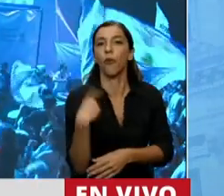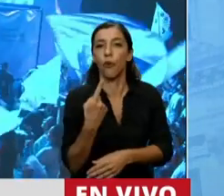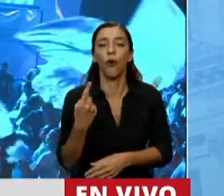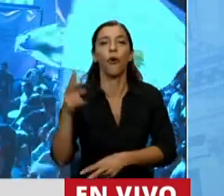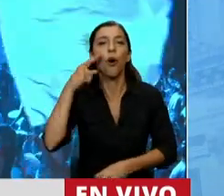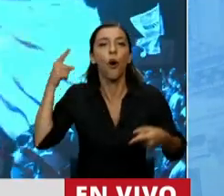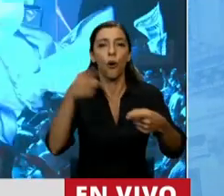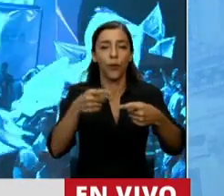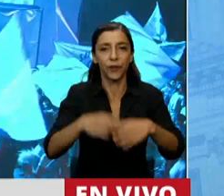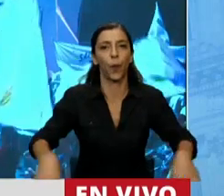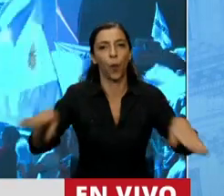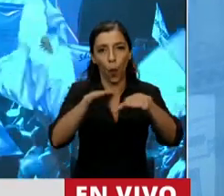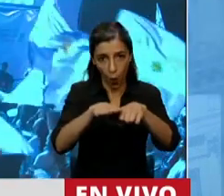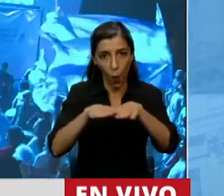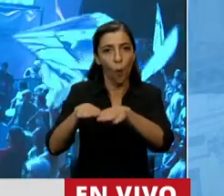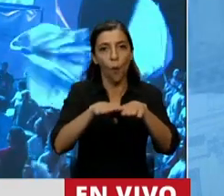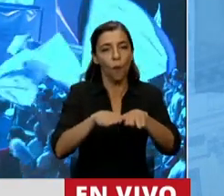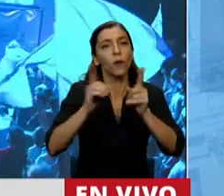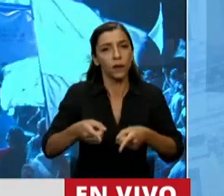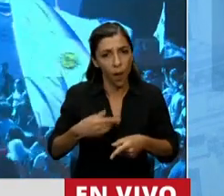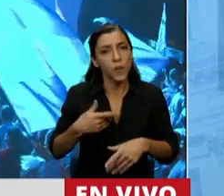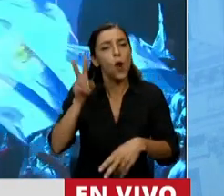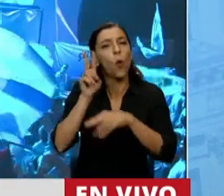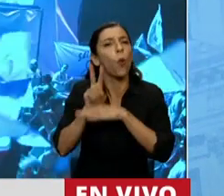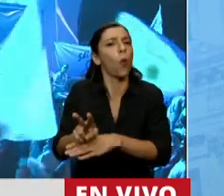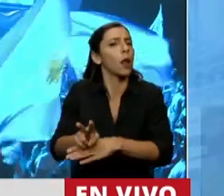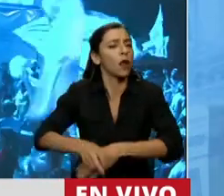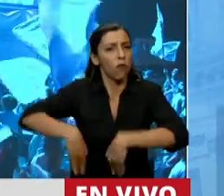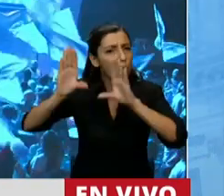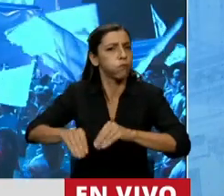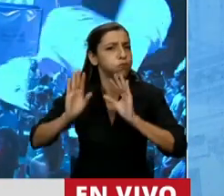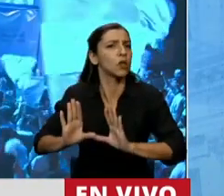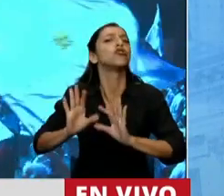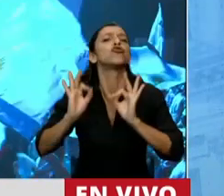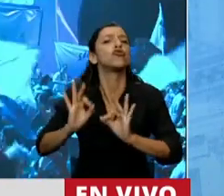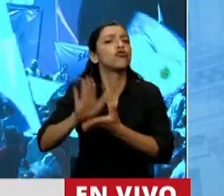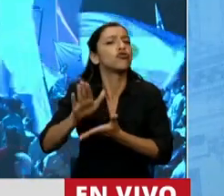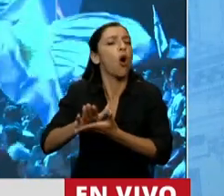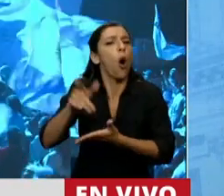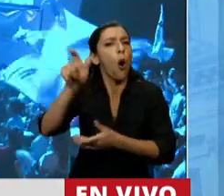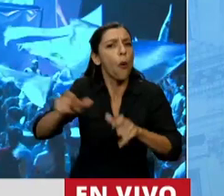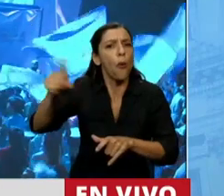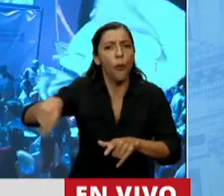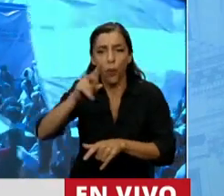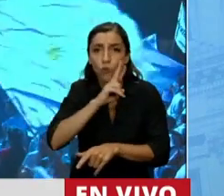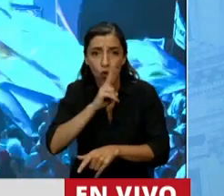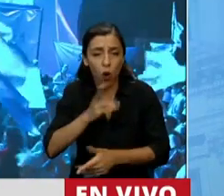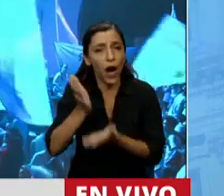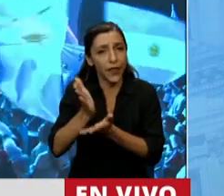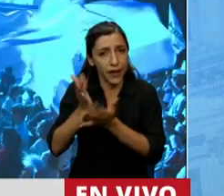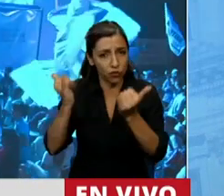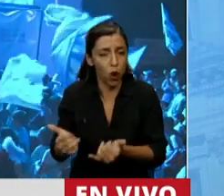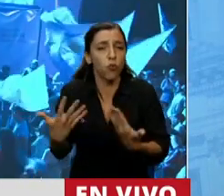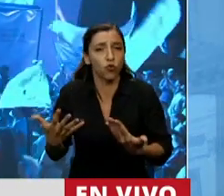y sobre todo protección integral en lo que refiere al derecho de la mujer a disponer de su cuerpo en el sentido que